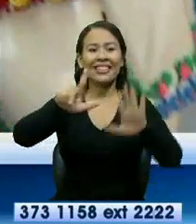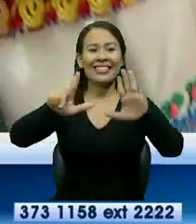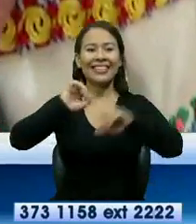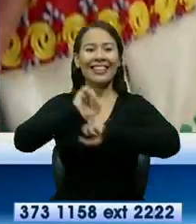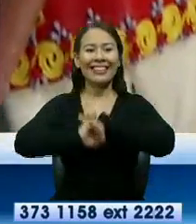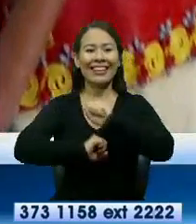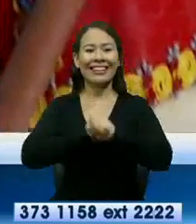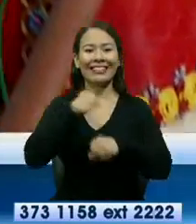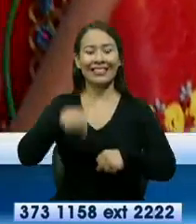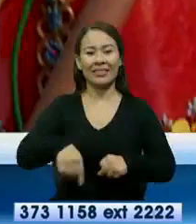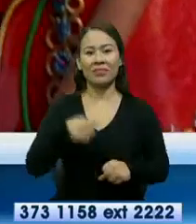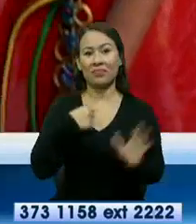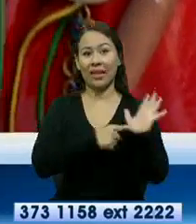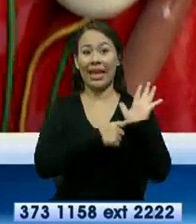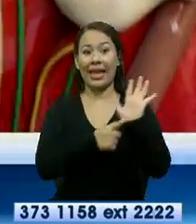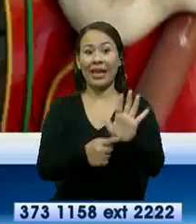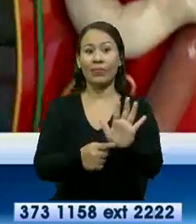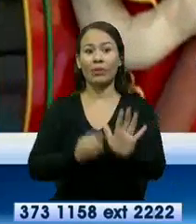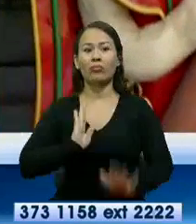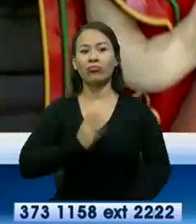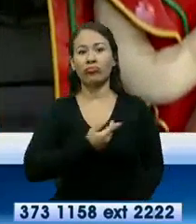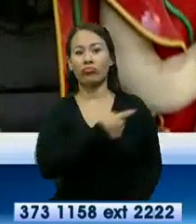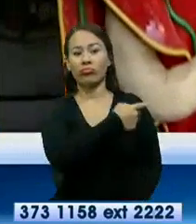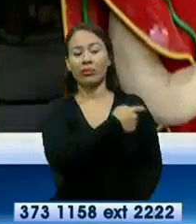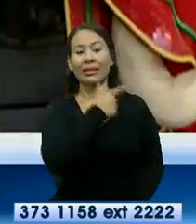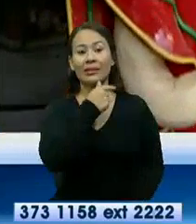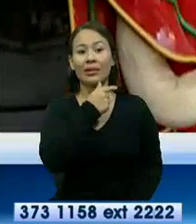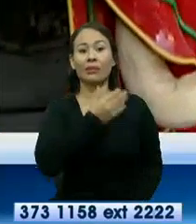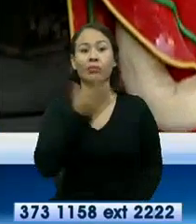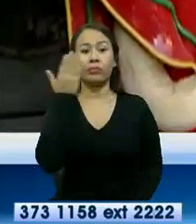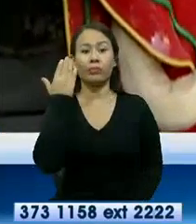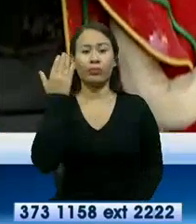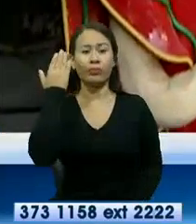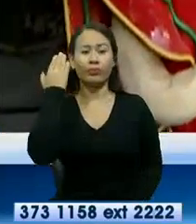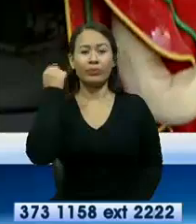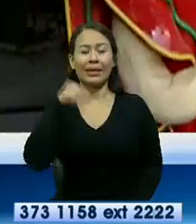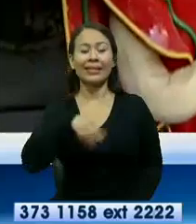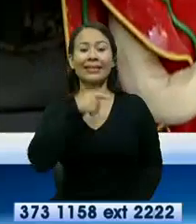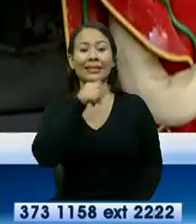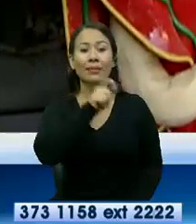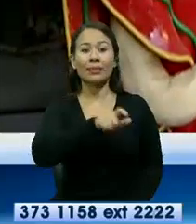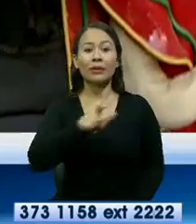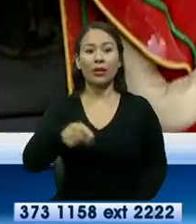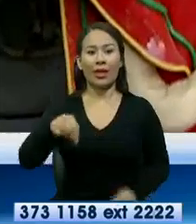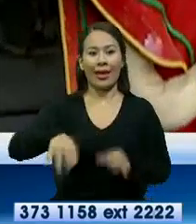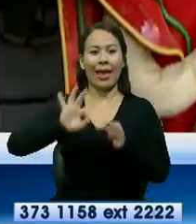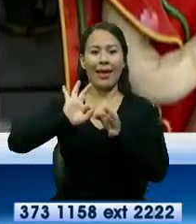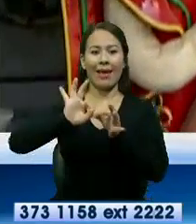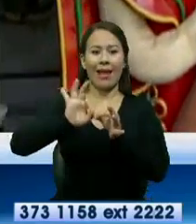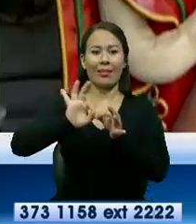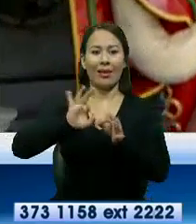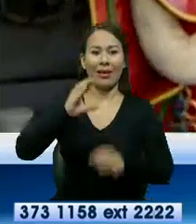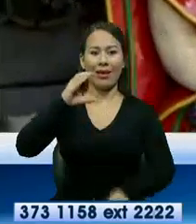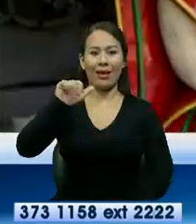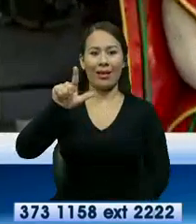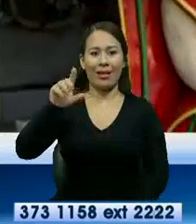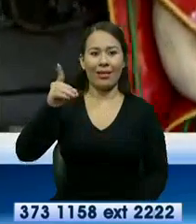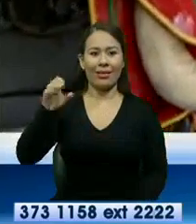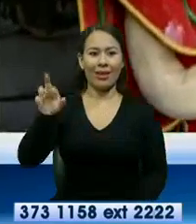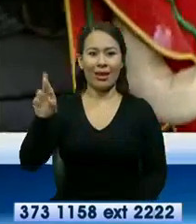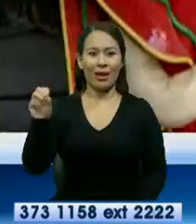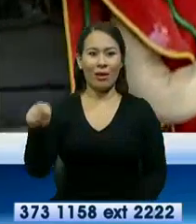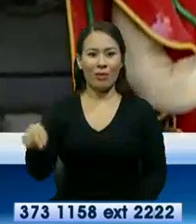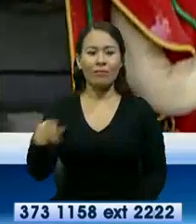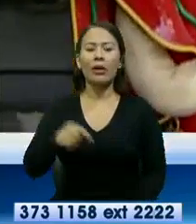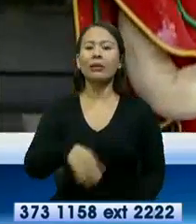ejemplo y nuestros nativos los nuestros ancestros los que son de Calderón aquí es el el hombre